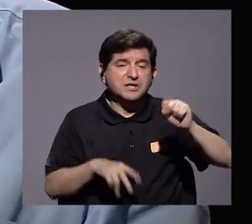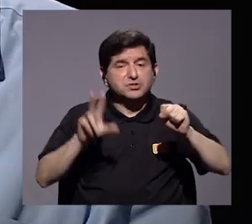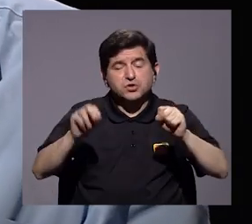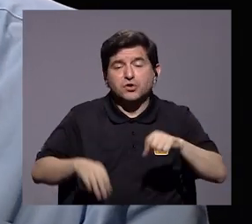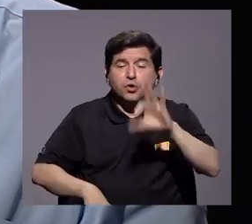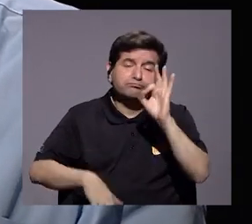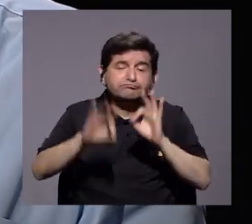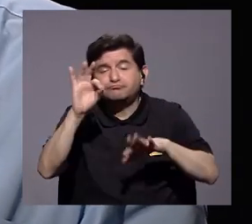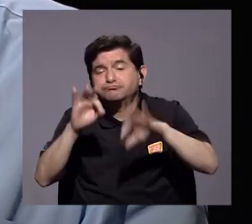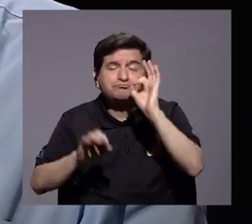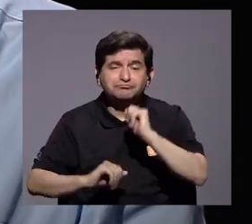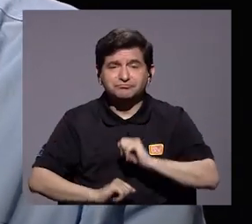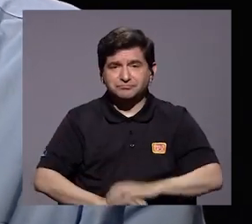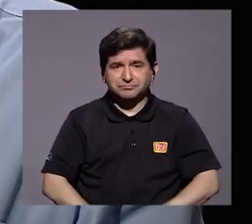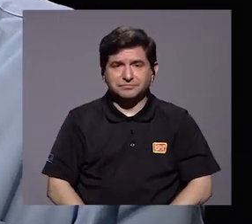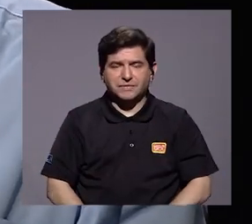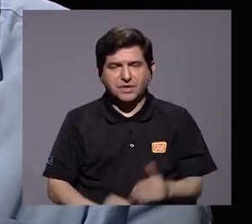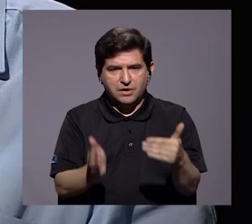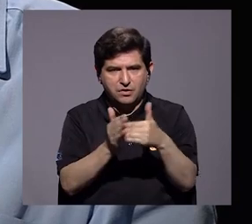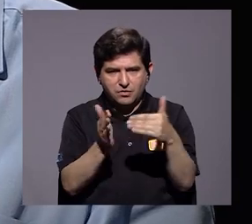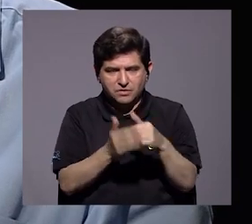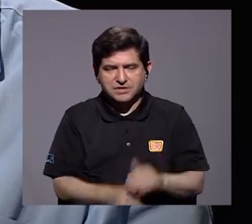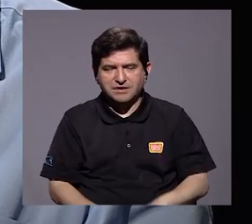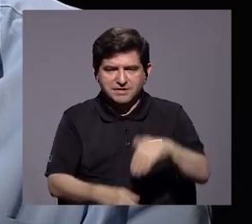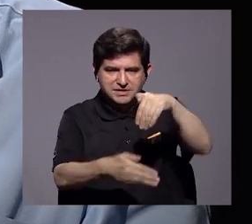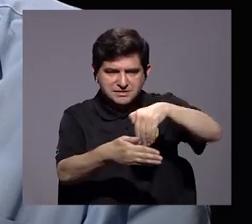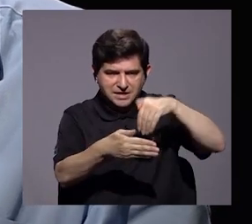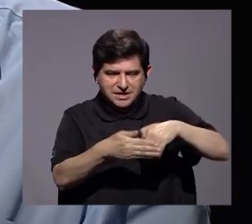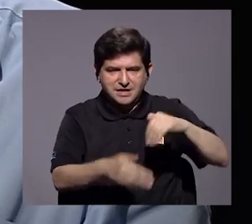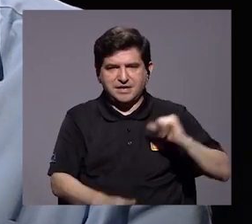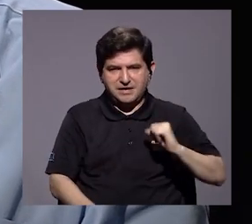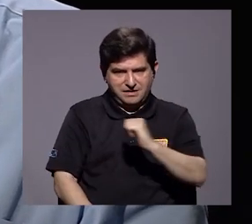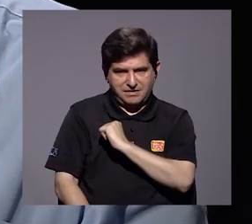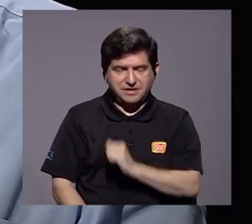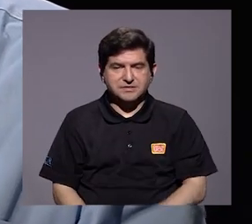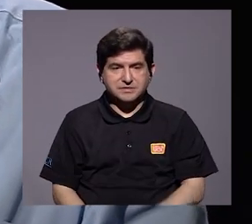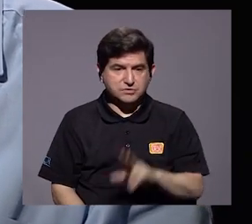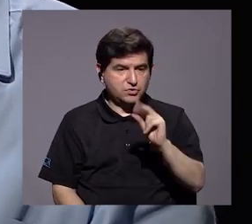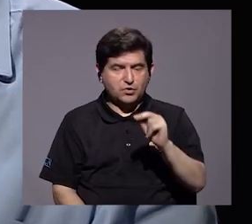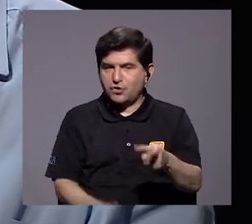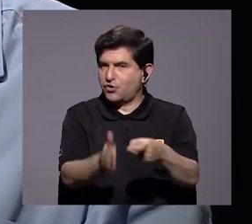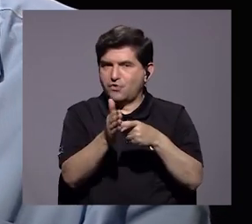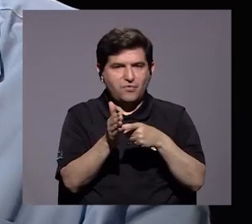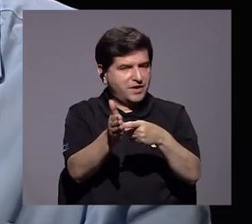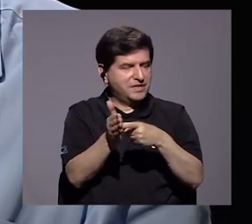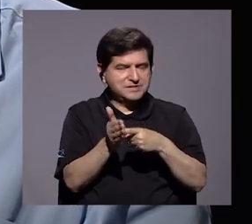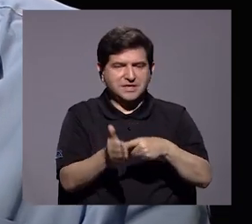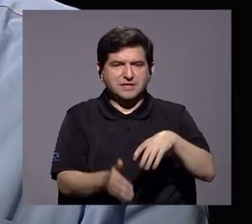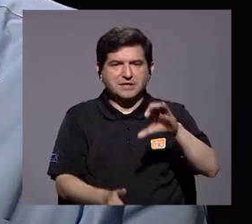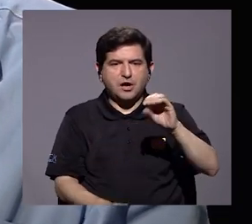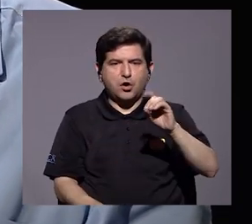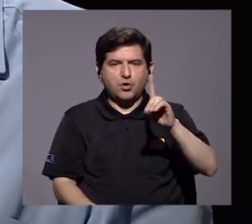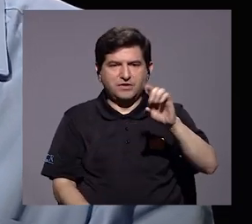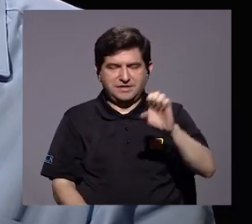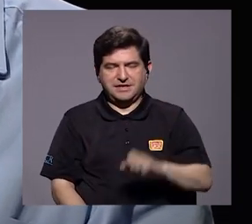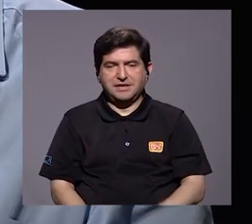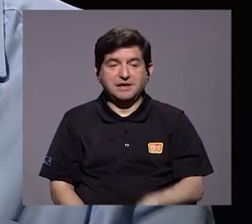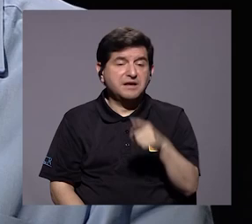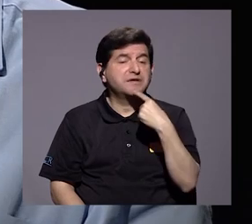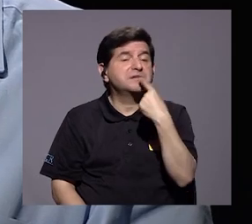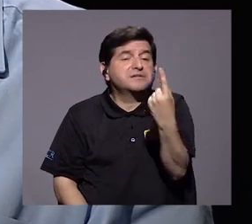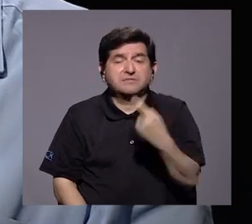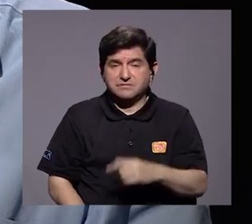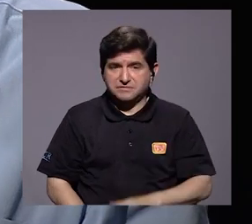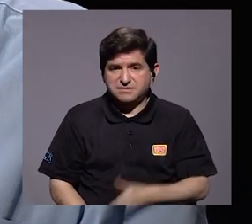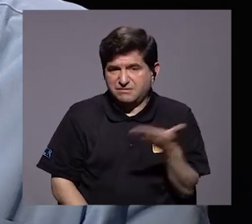implementamos de verdad y vuelvo con el registro de accionistas el regreso de accionistas no fue una exigencia de la base de la osce de lo que dijo